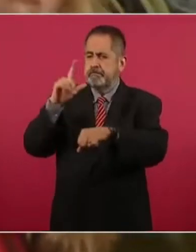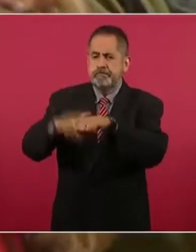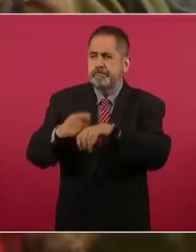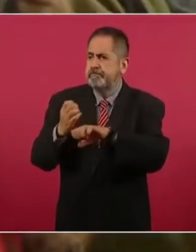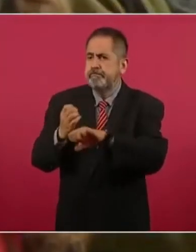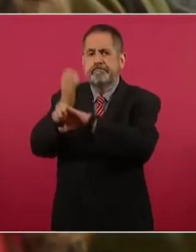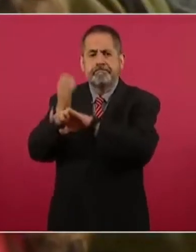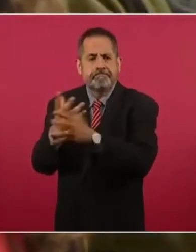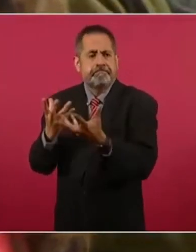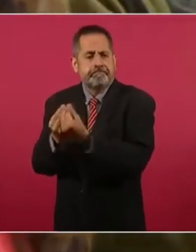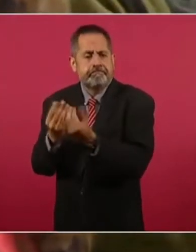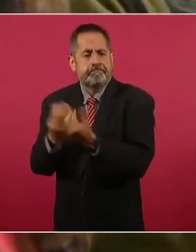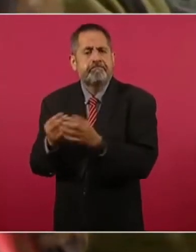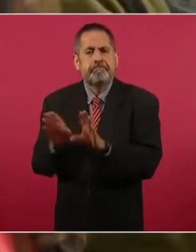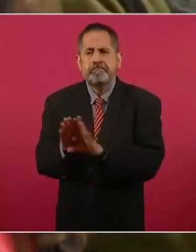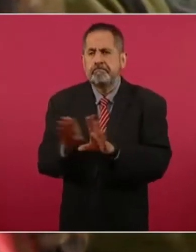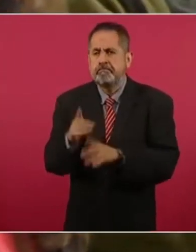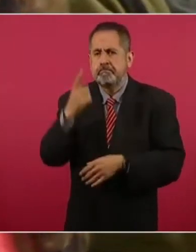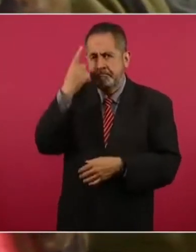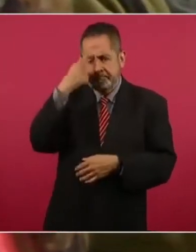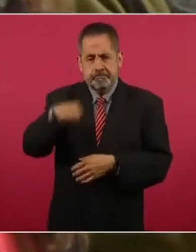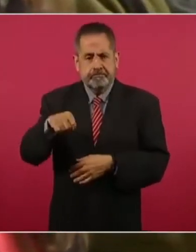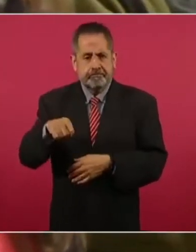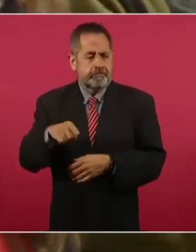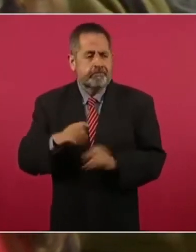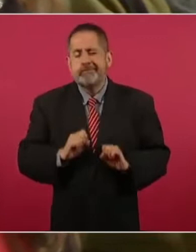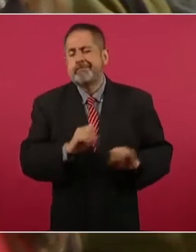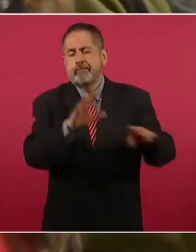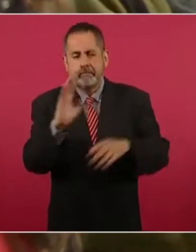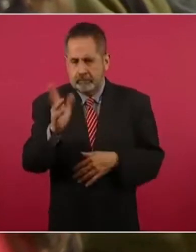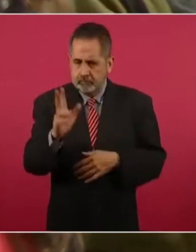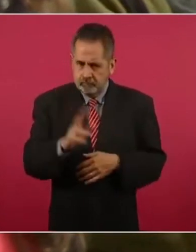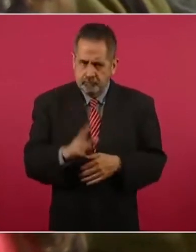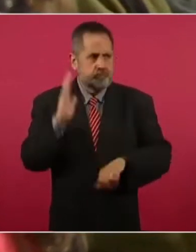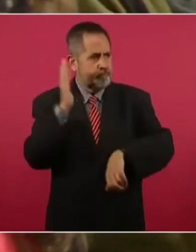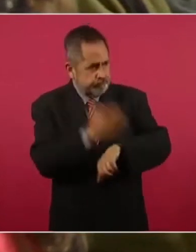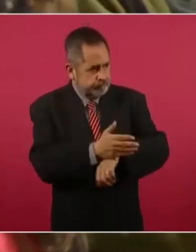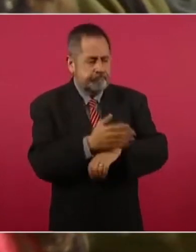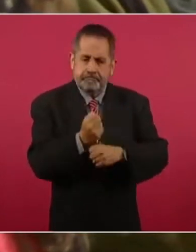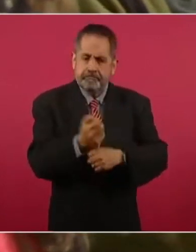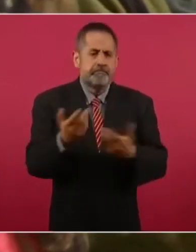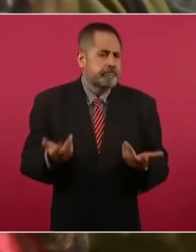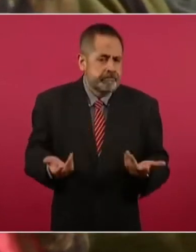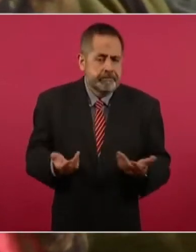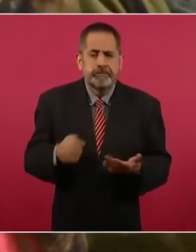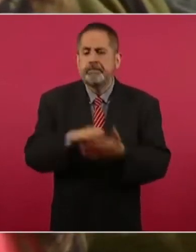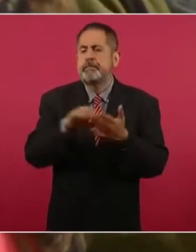gobiernos estatales, justamente para que no haya impunidad en los estados, tomando en cuenta, por